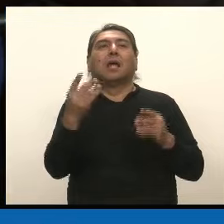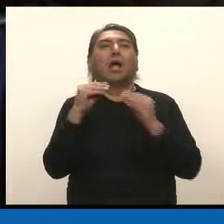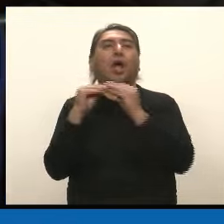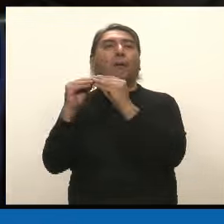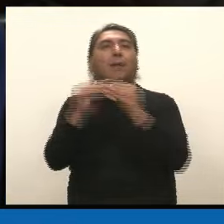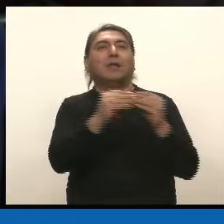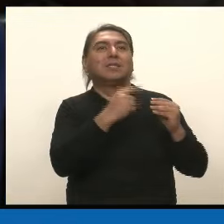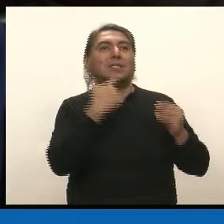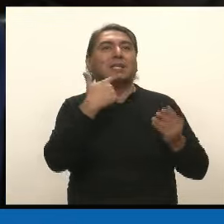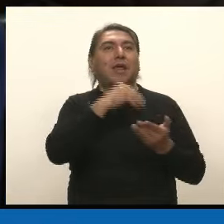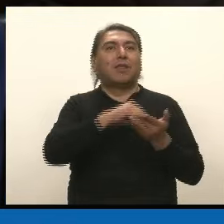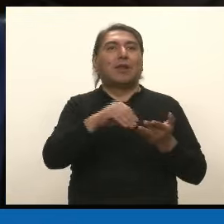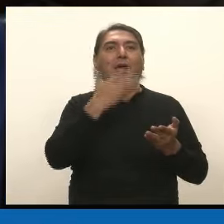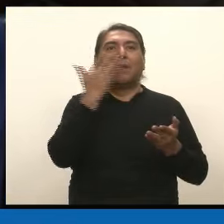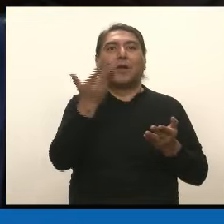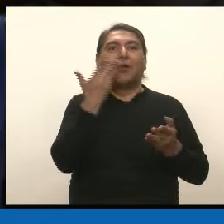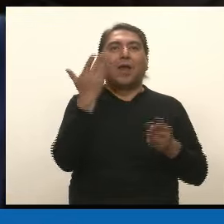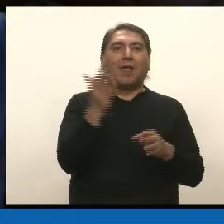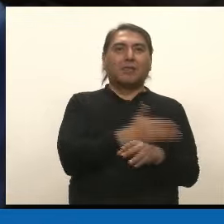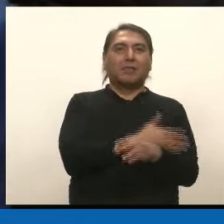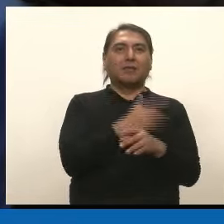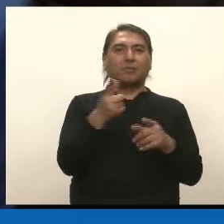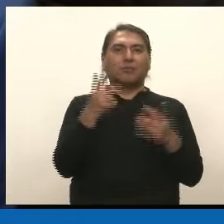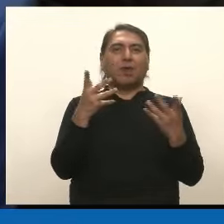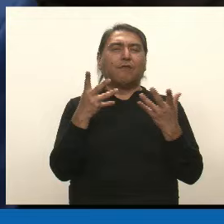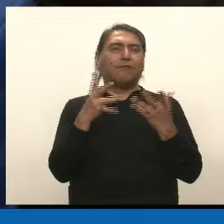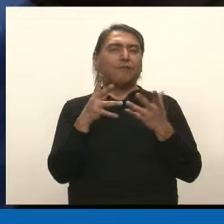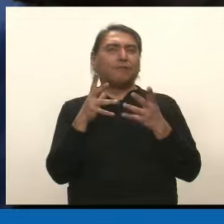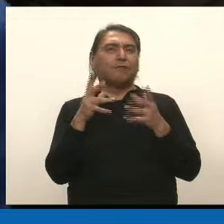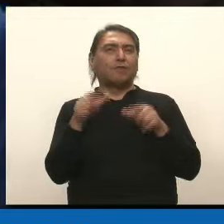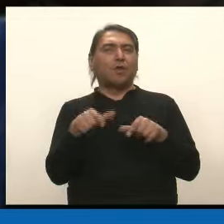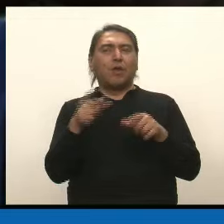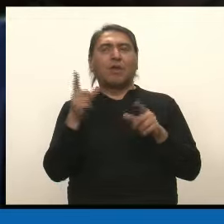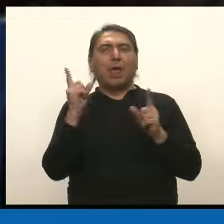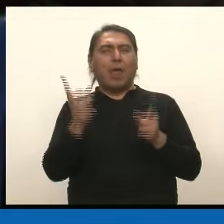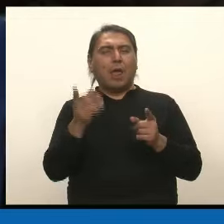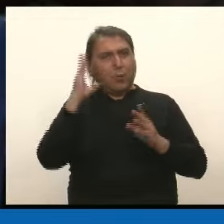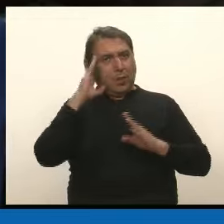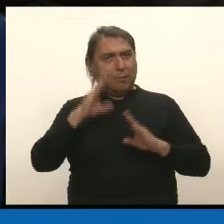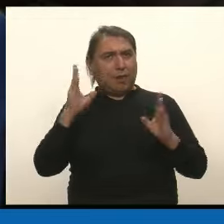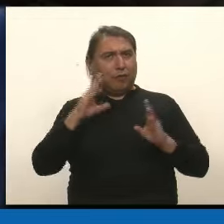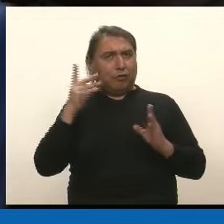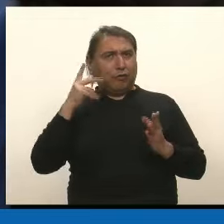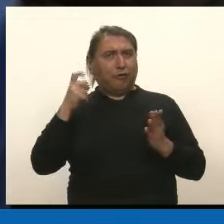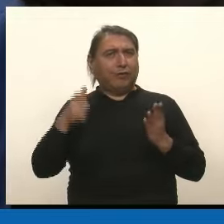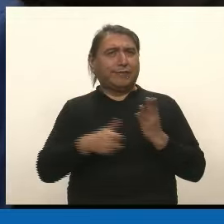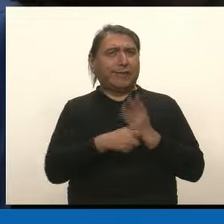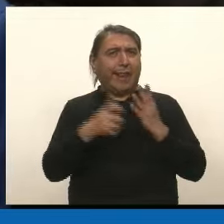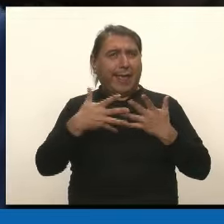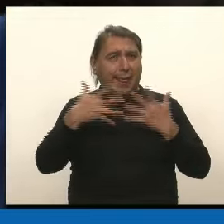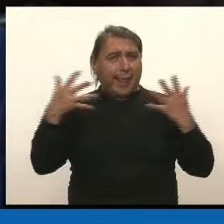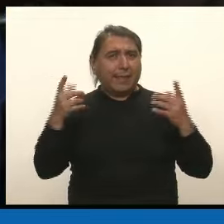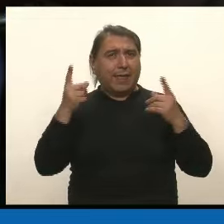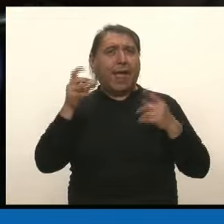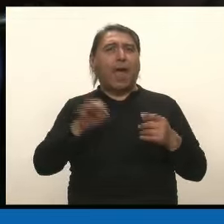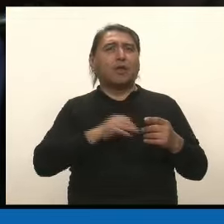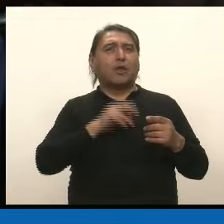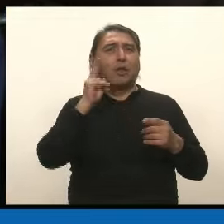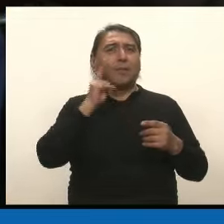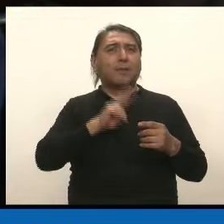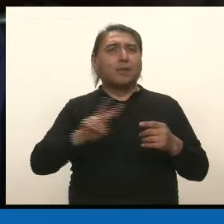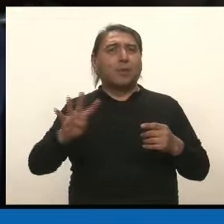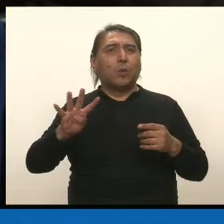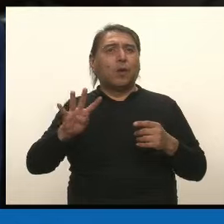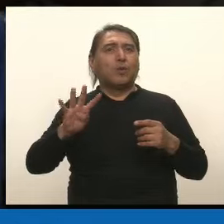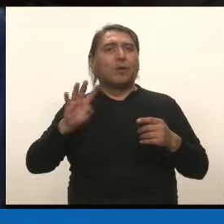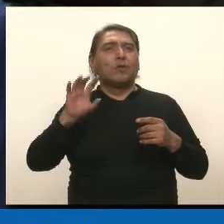senadores pre opinantes es una fórmula que tiene un impacto fiscal grande solamente en el año 24 tiene un